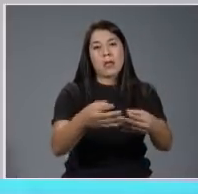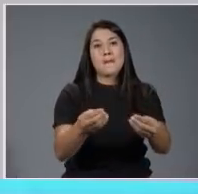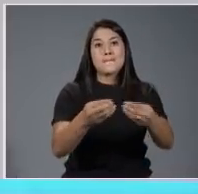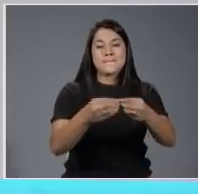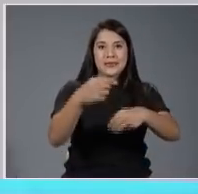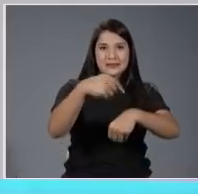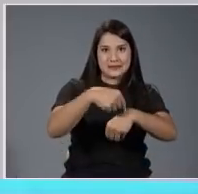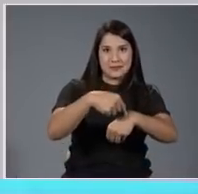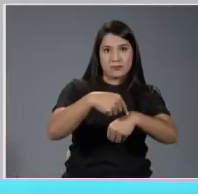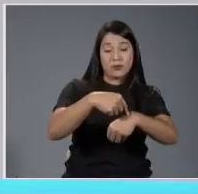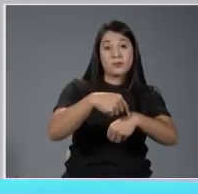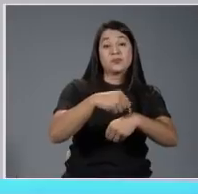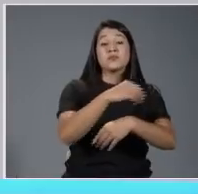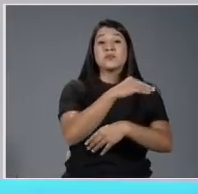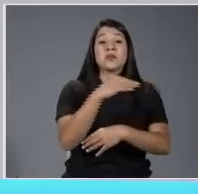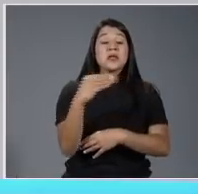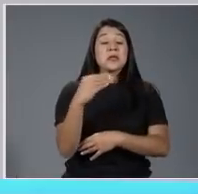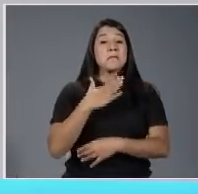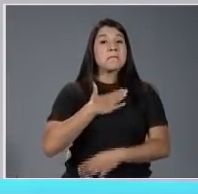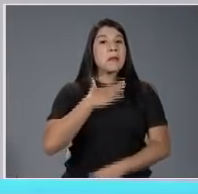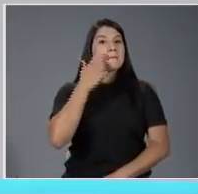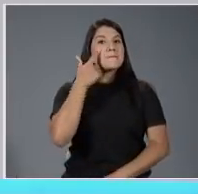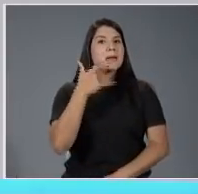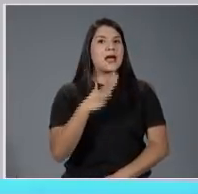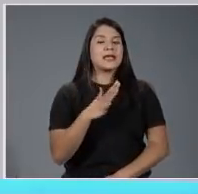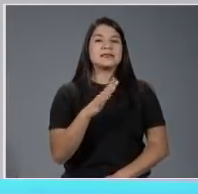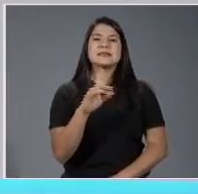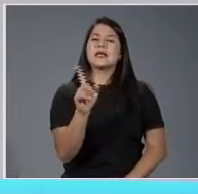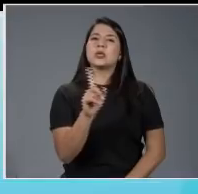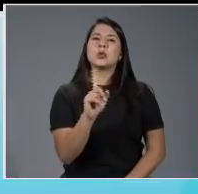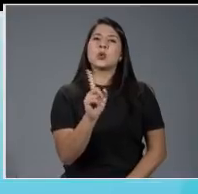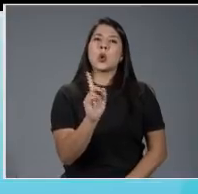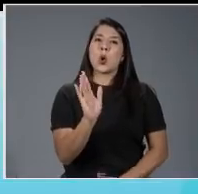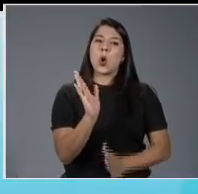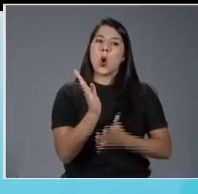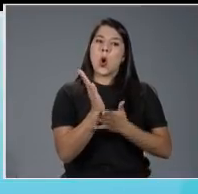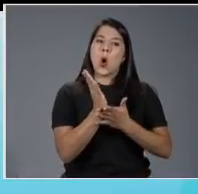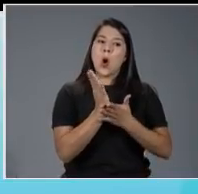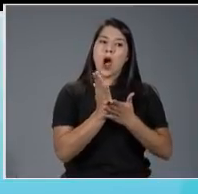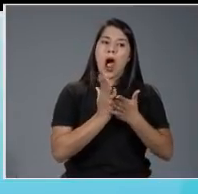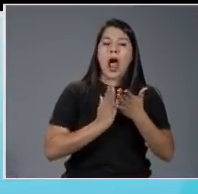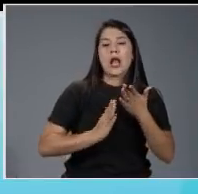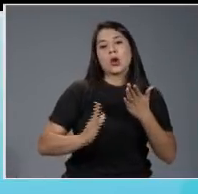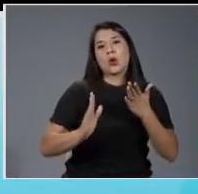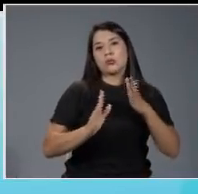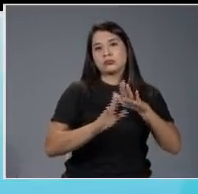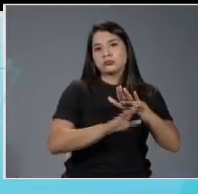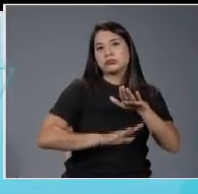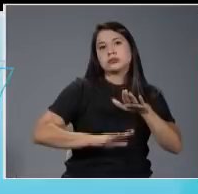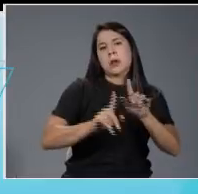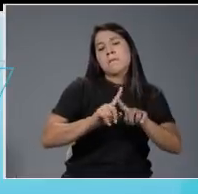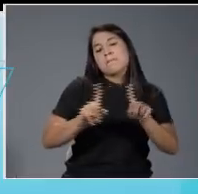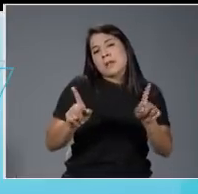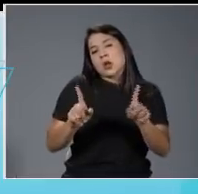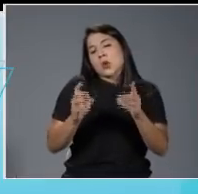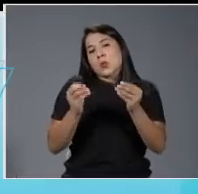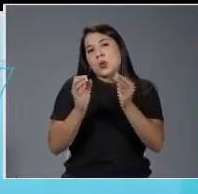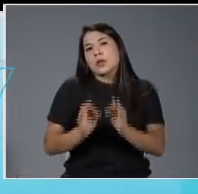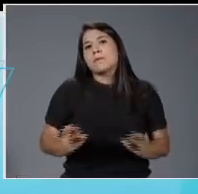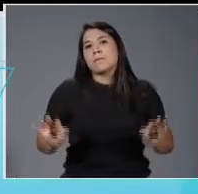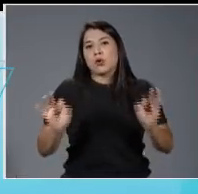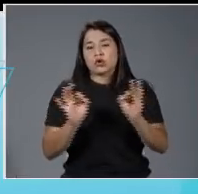entonces me parece que no es un elemento tampoco fundamental, pero es simbólico. Él debería